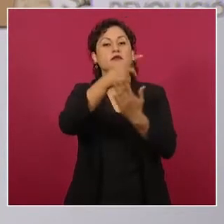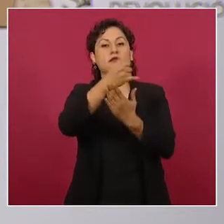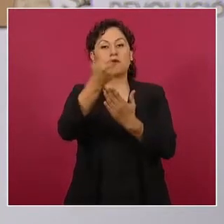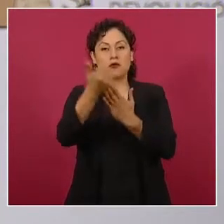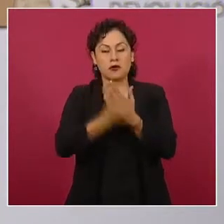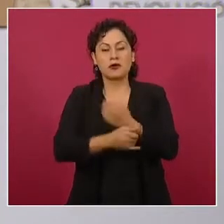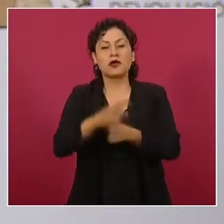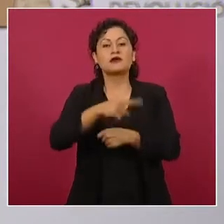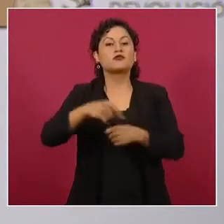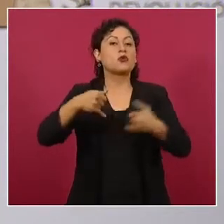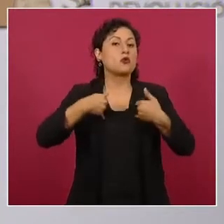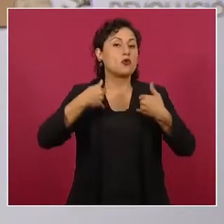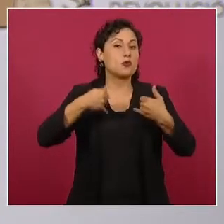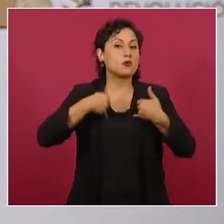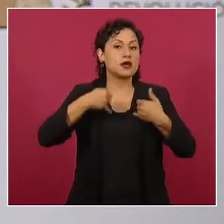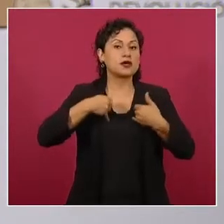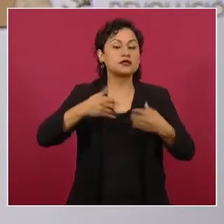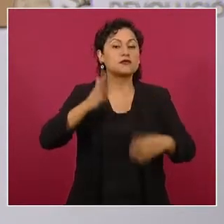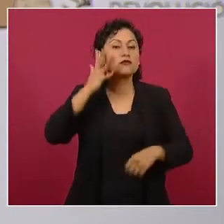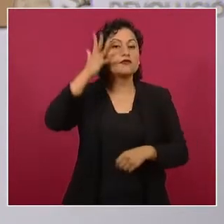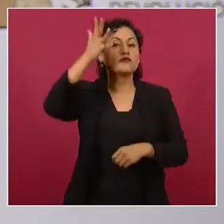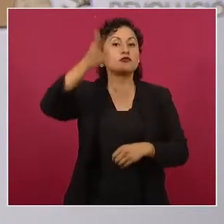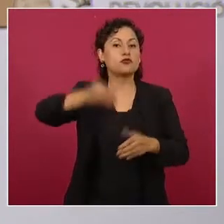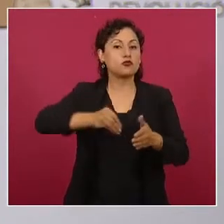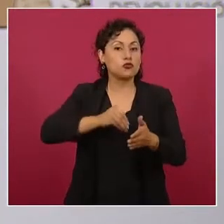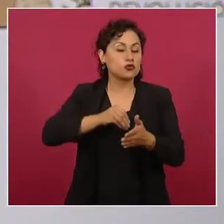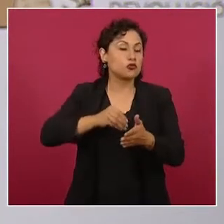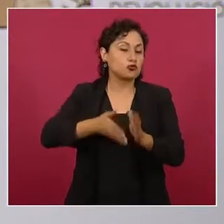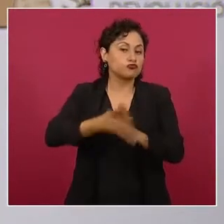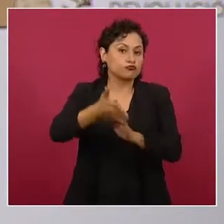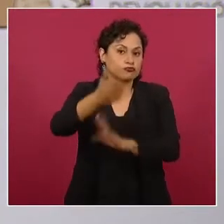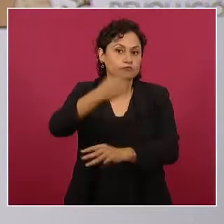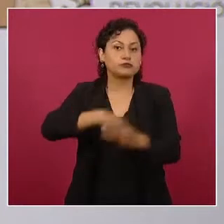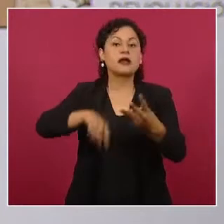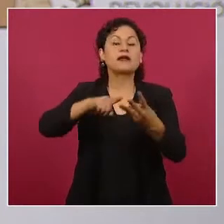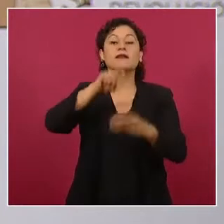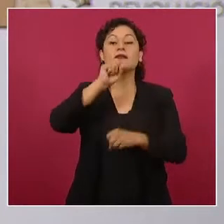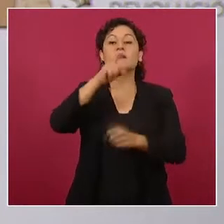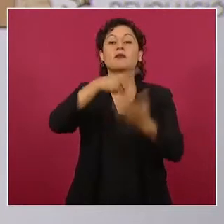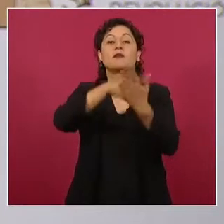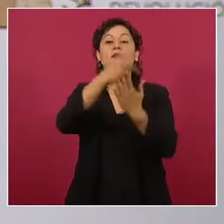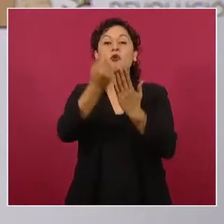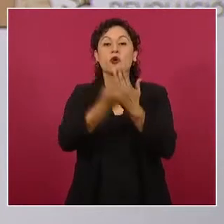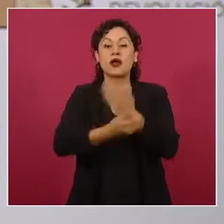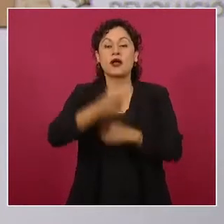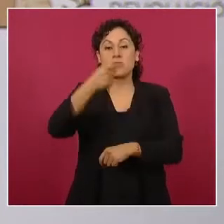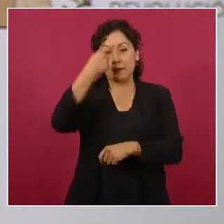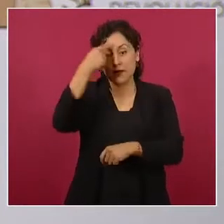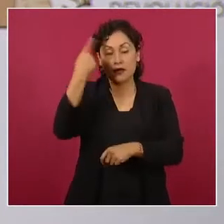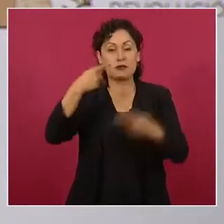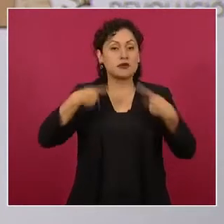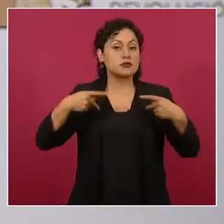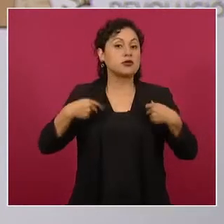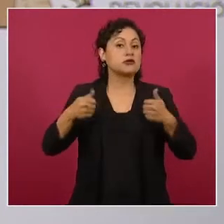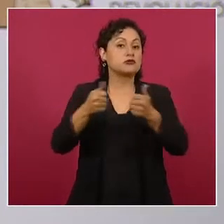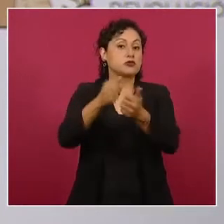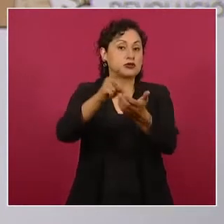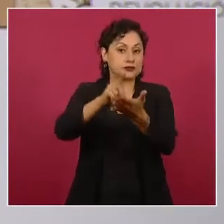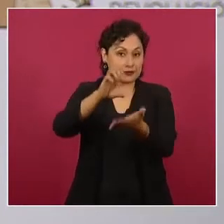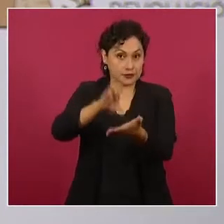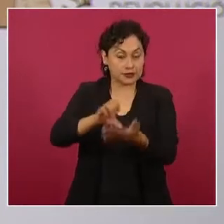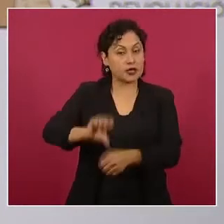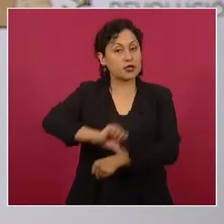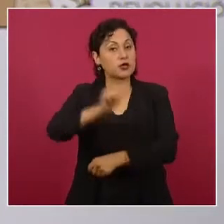el programa también para discapacitados y sobre todo el programa para apoyo al campo,